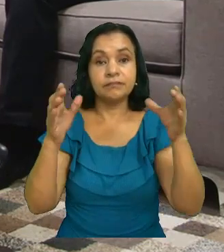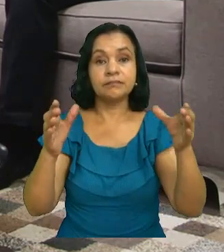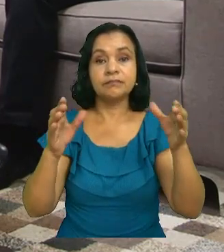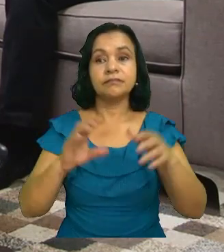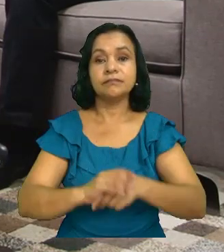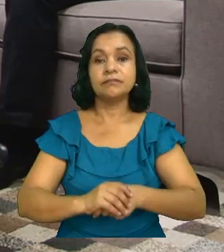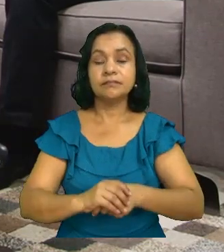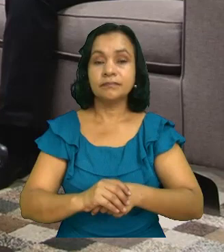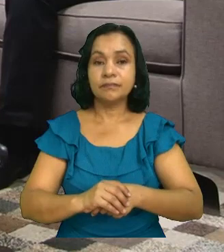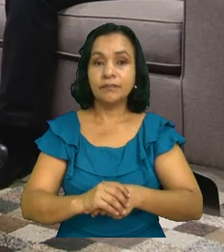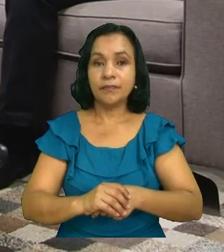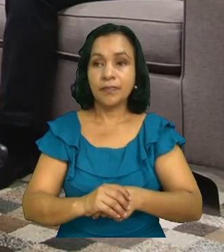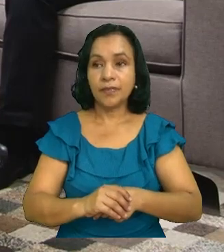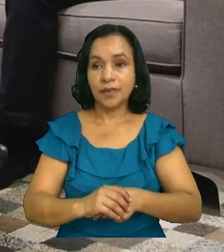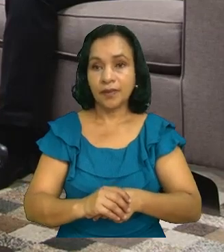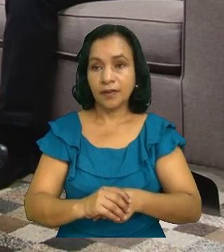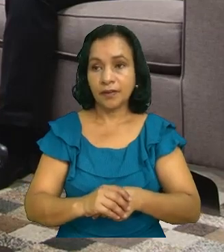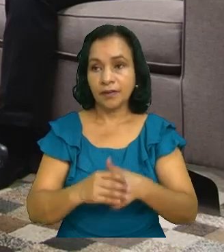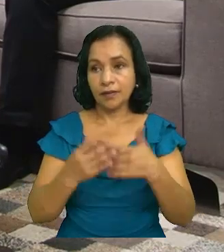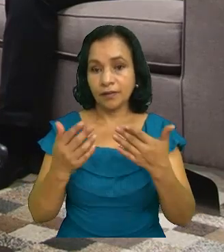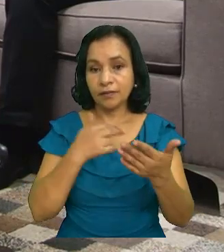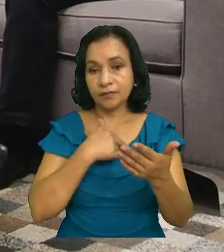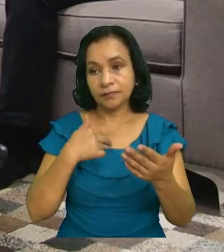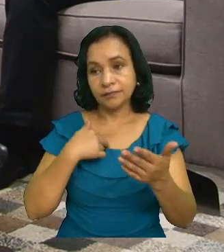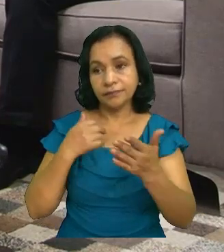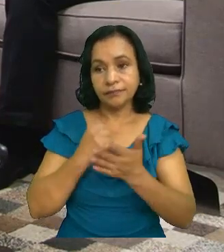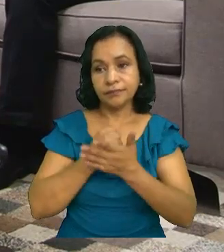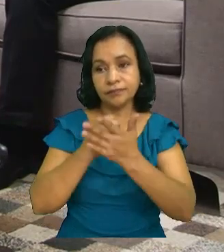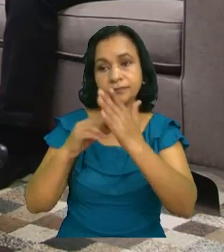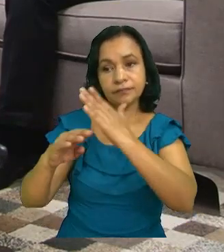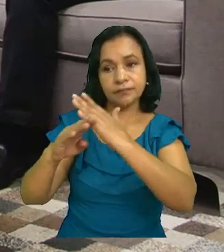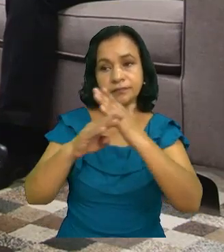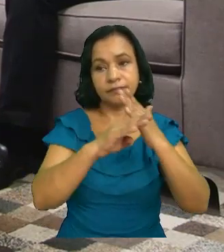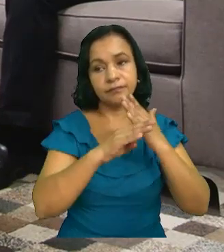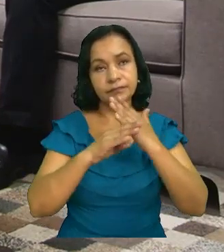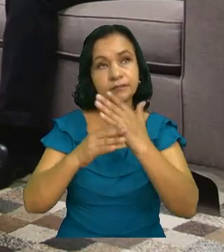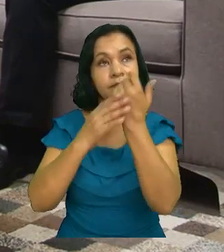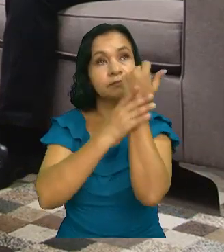y estamos contribuyendo a luchar contra la pobreza, porque son